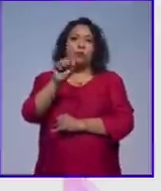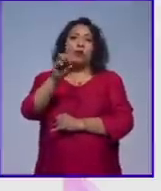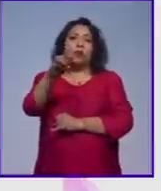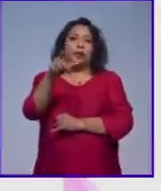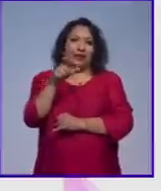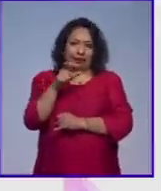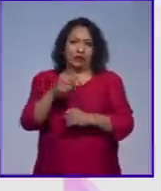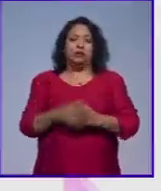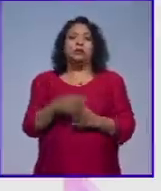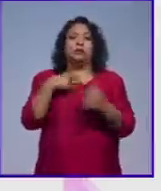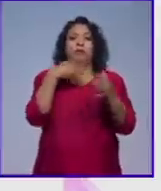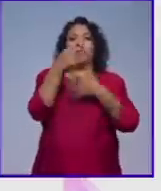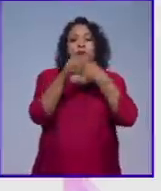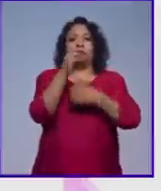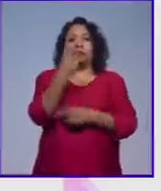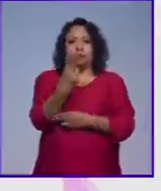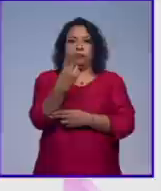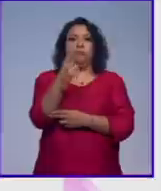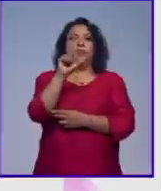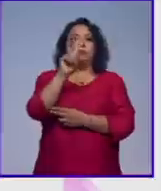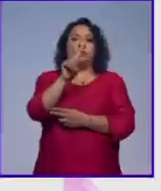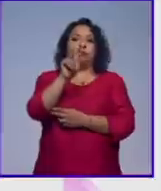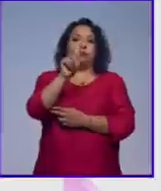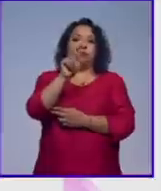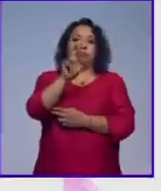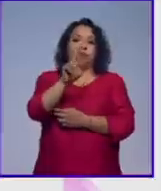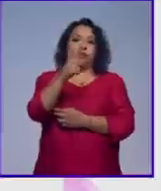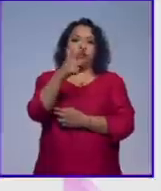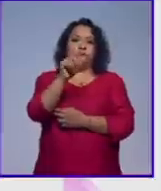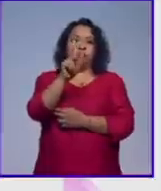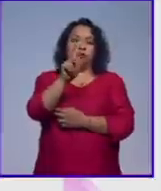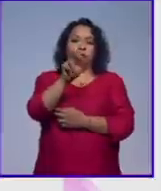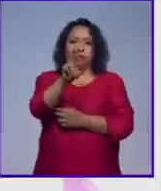www.fino.com.mx. Noticias 22, Víctor Gaspar.